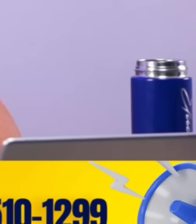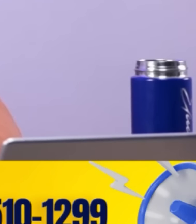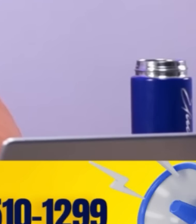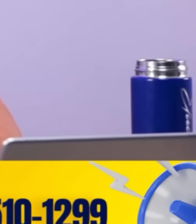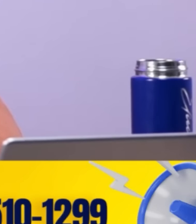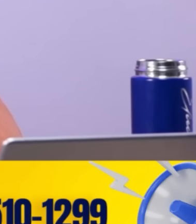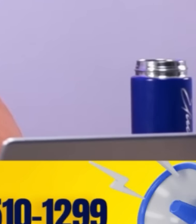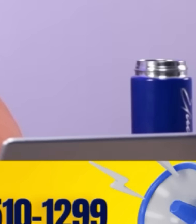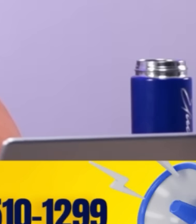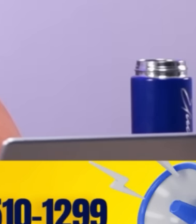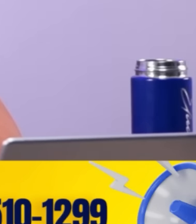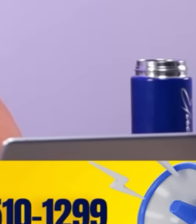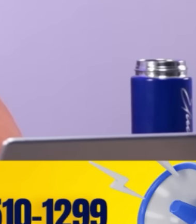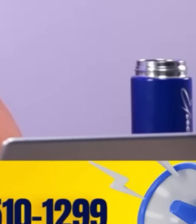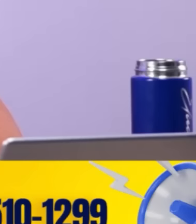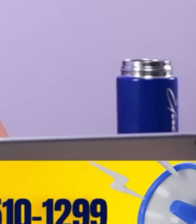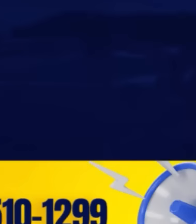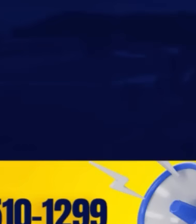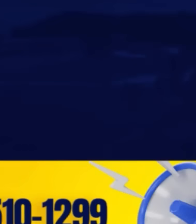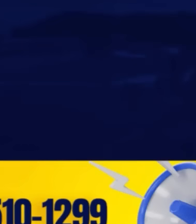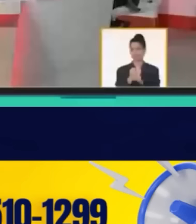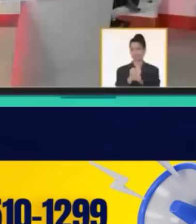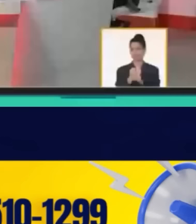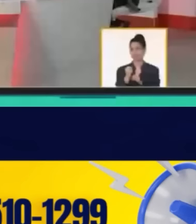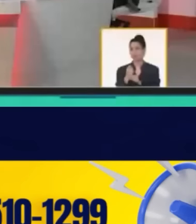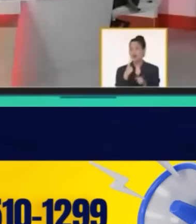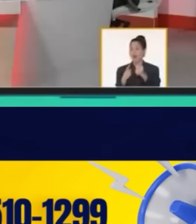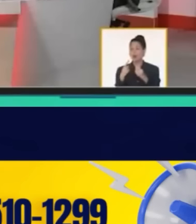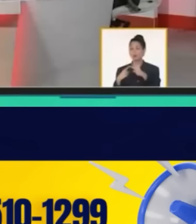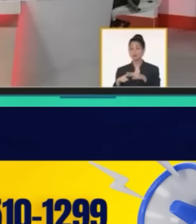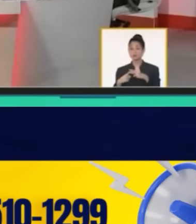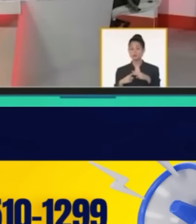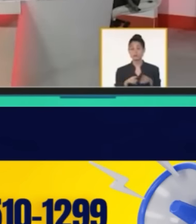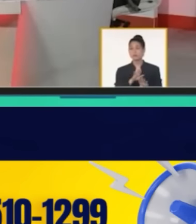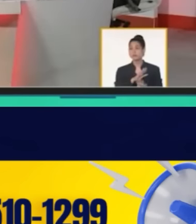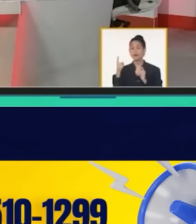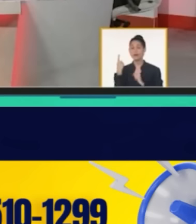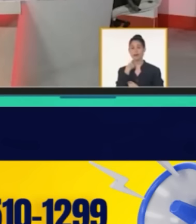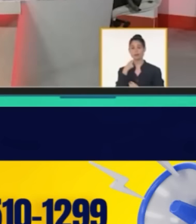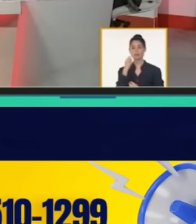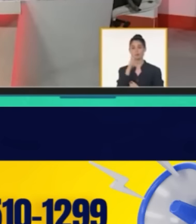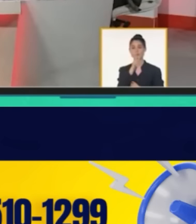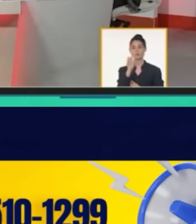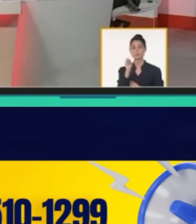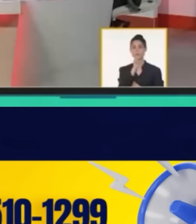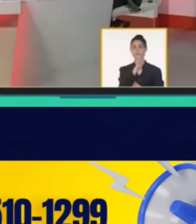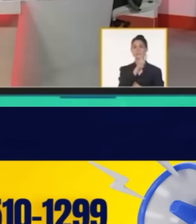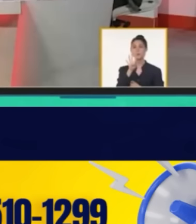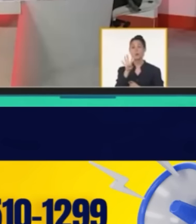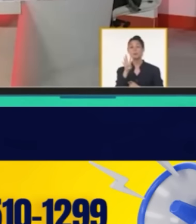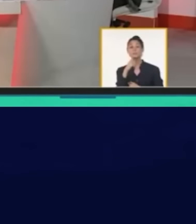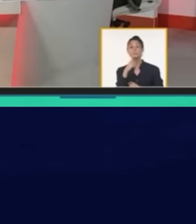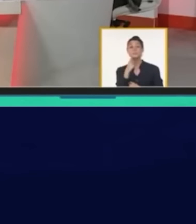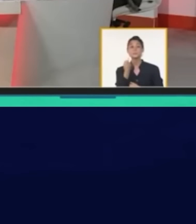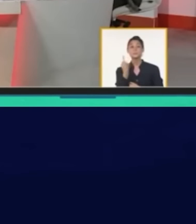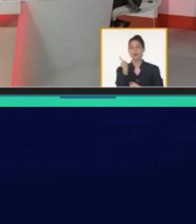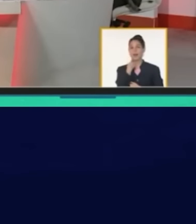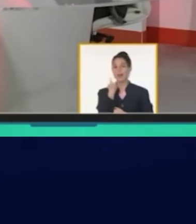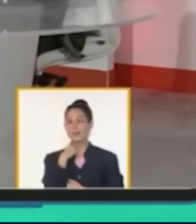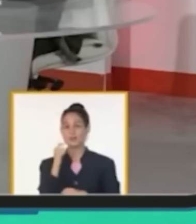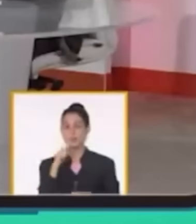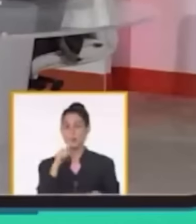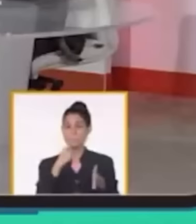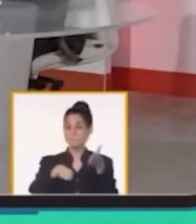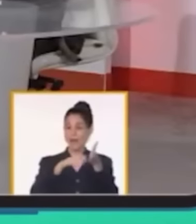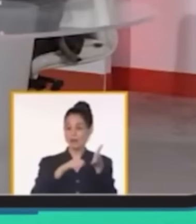listo deleit démonos 24 ha sido un año en el que no se han podido cumplir la mayoría de los